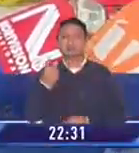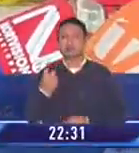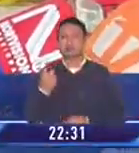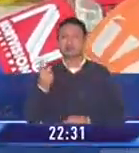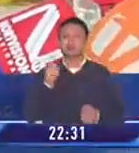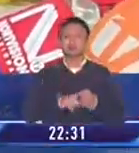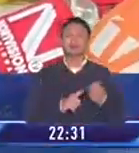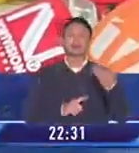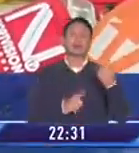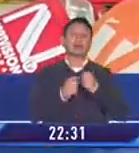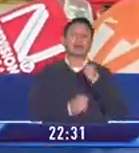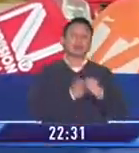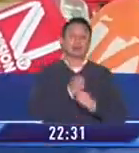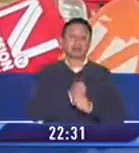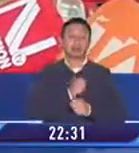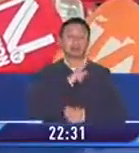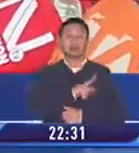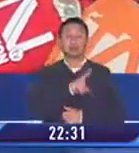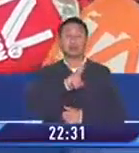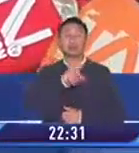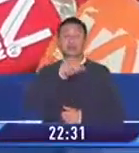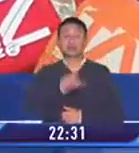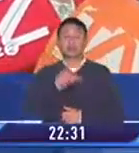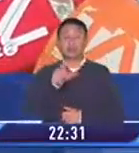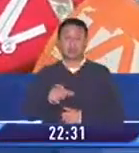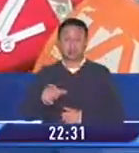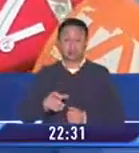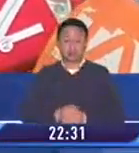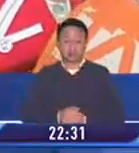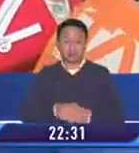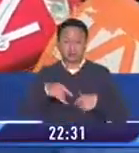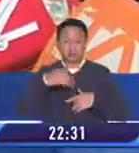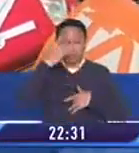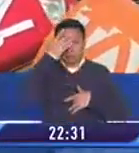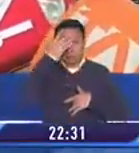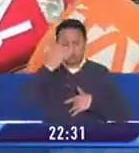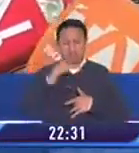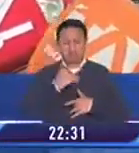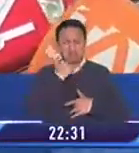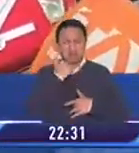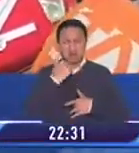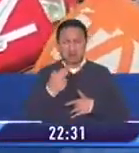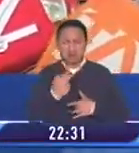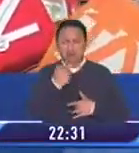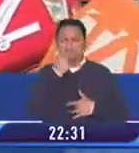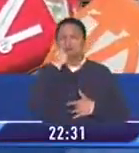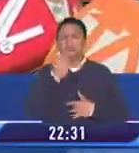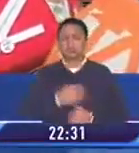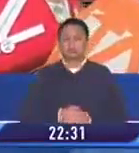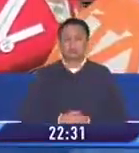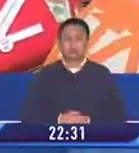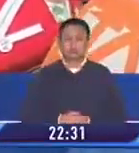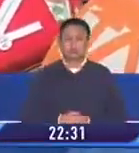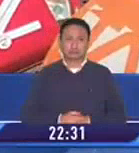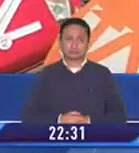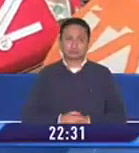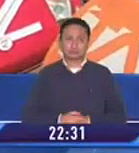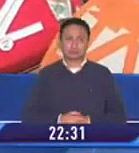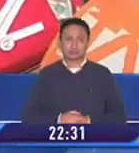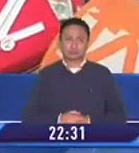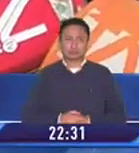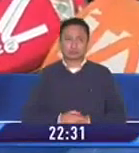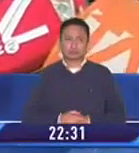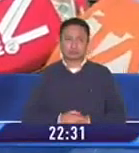años. Son 32 personas en total que se han visto afectadas por algún tipo de sustancia que